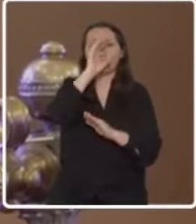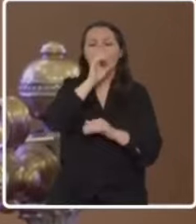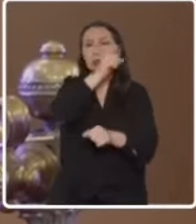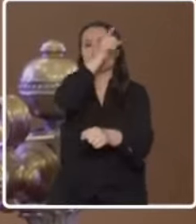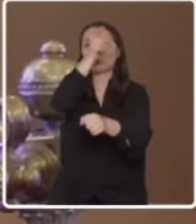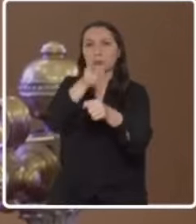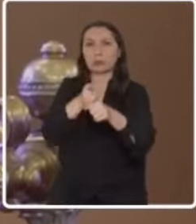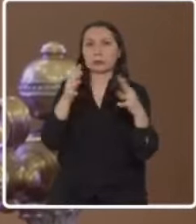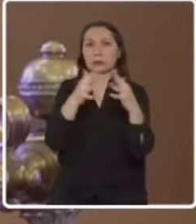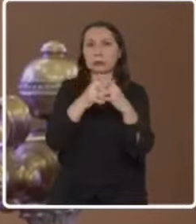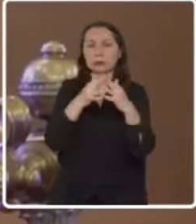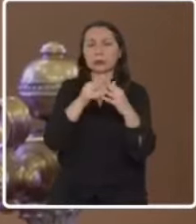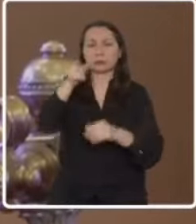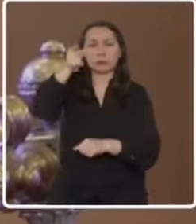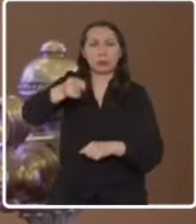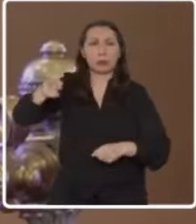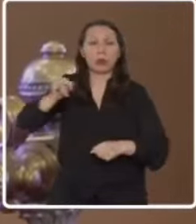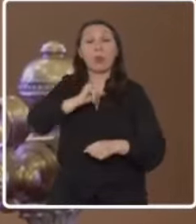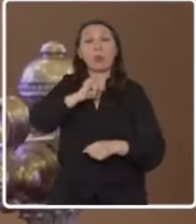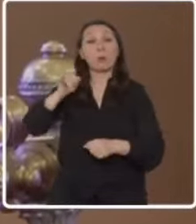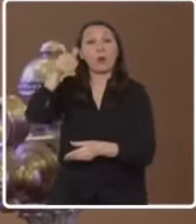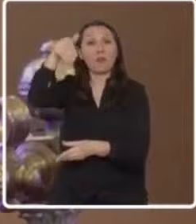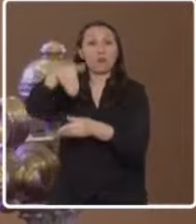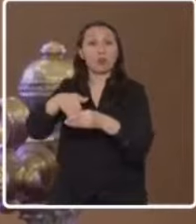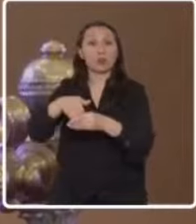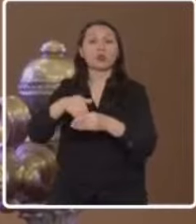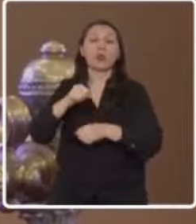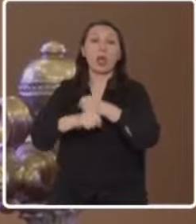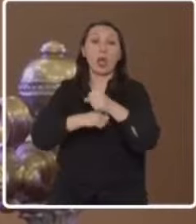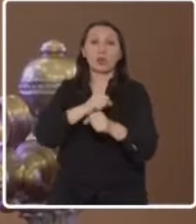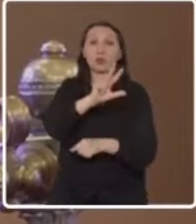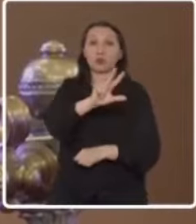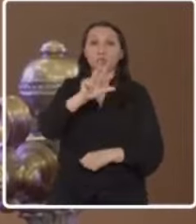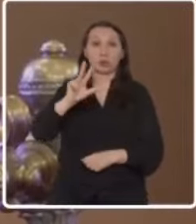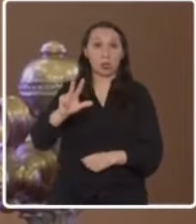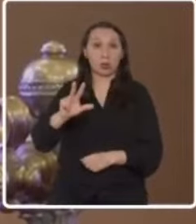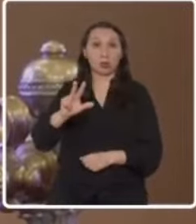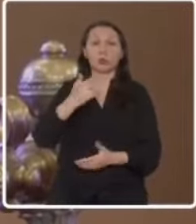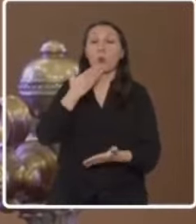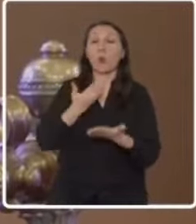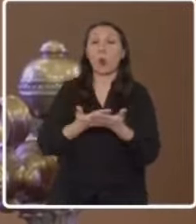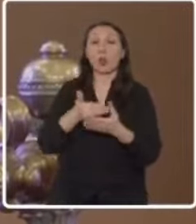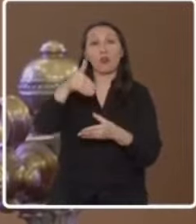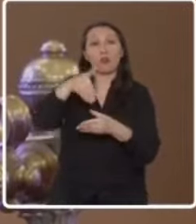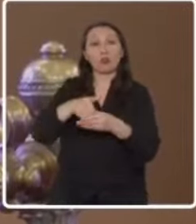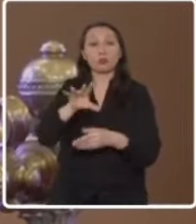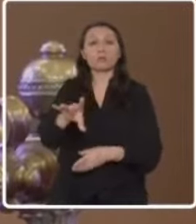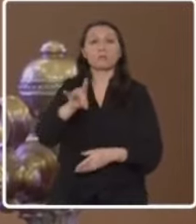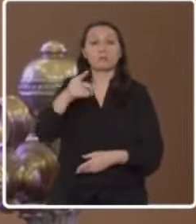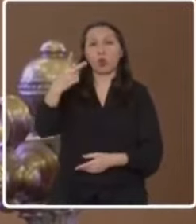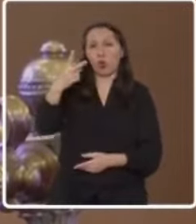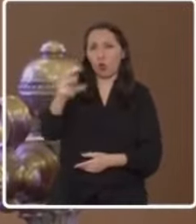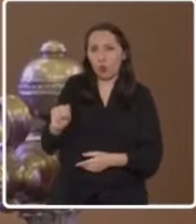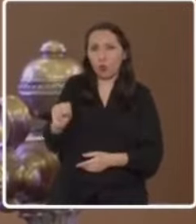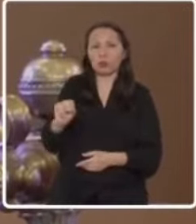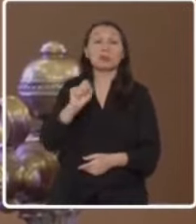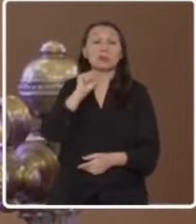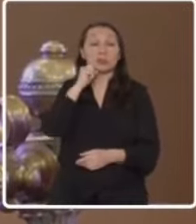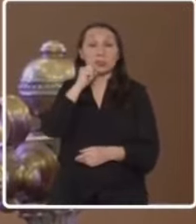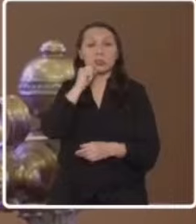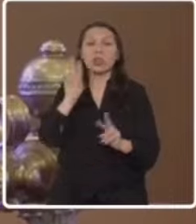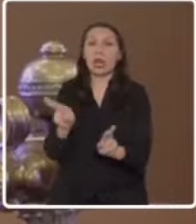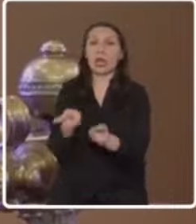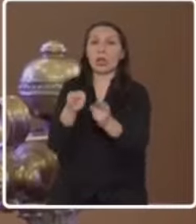la dictadura, y luego en el plebiscito del 88, cuando votó por la opción no, lo que